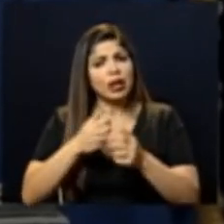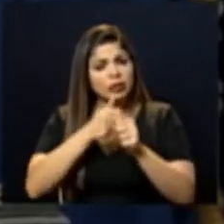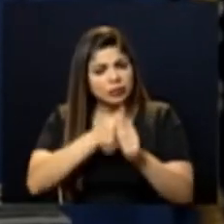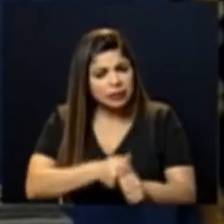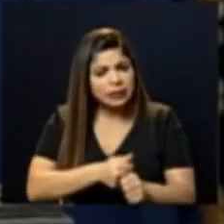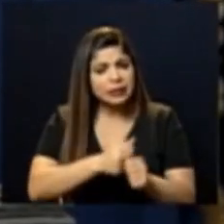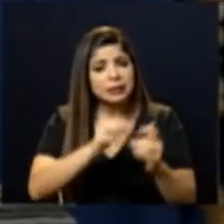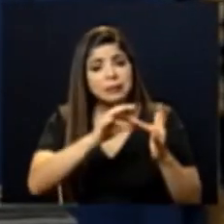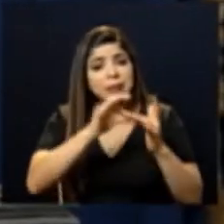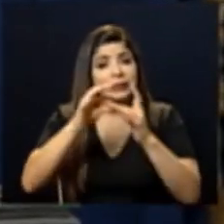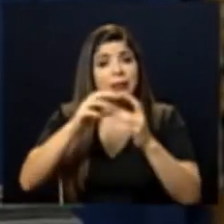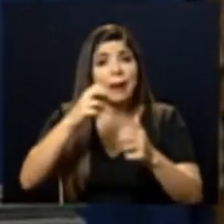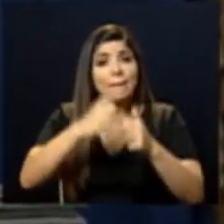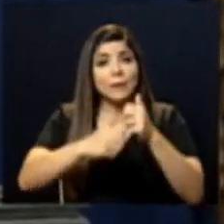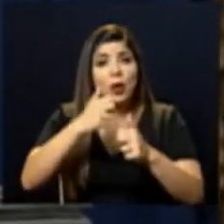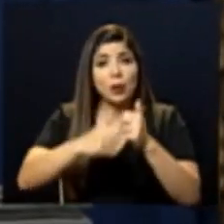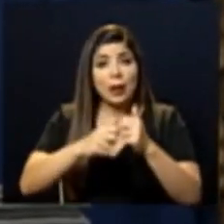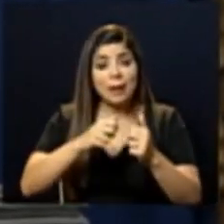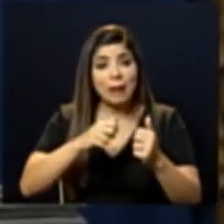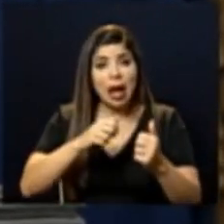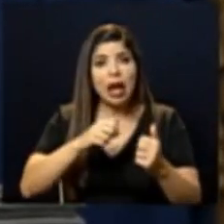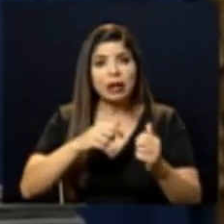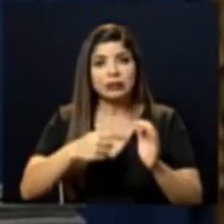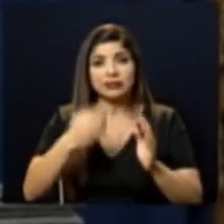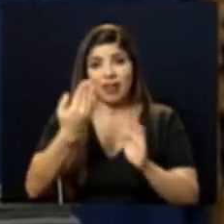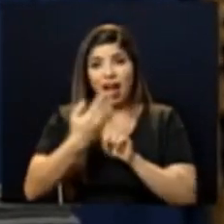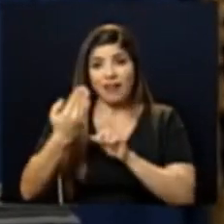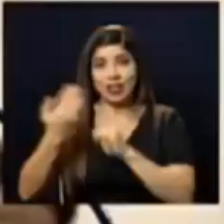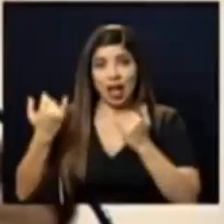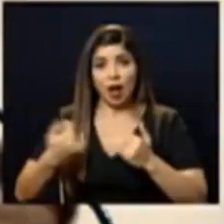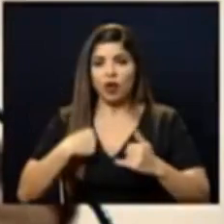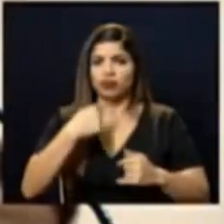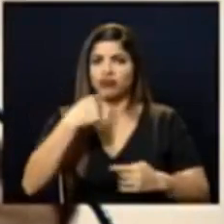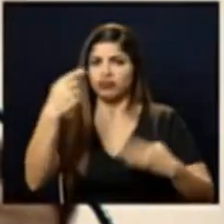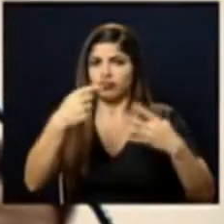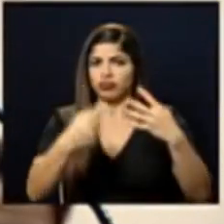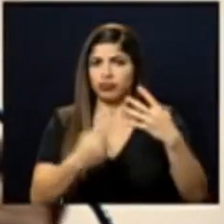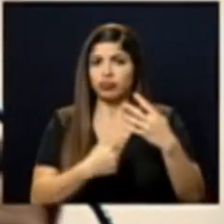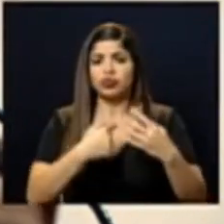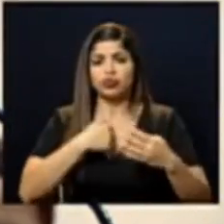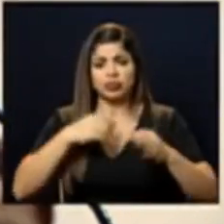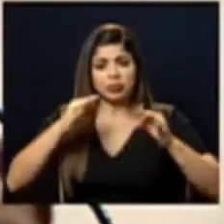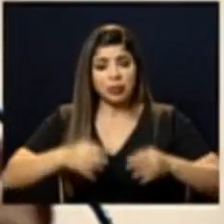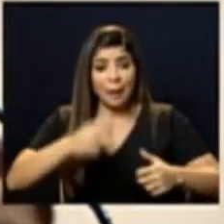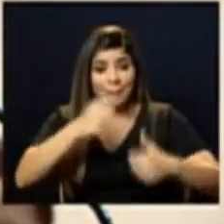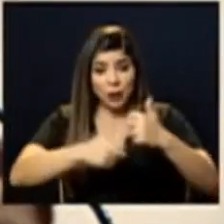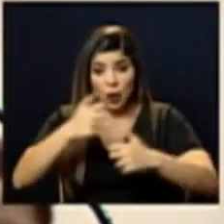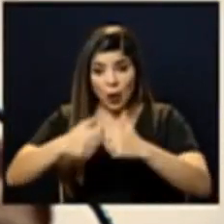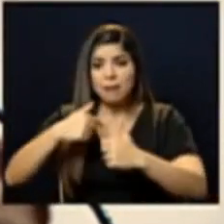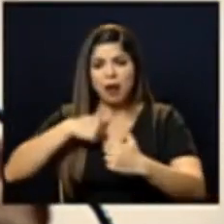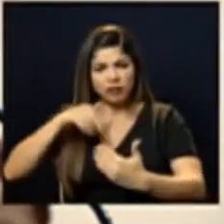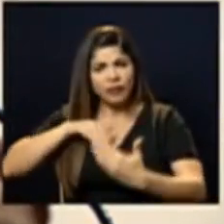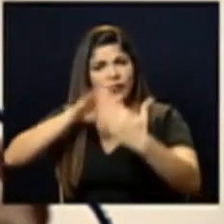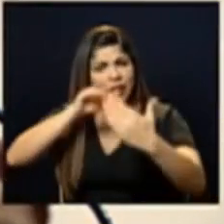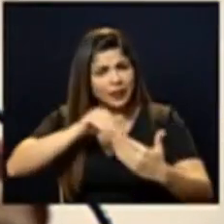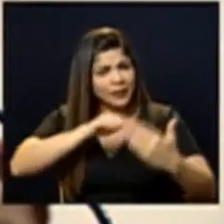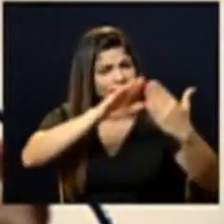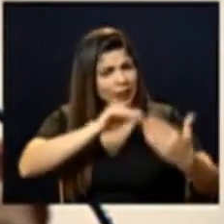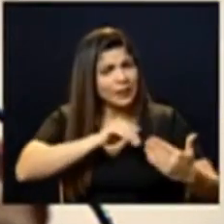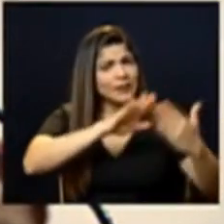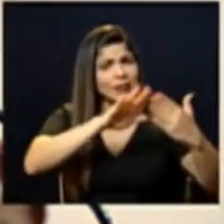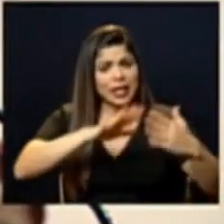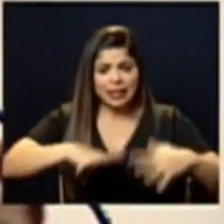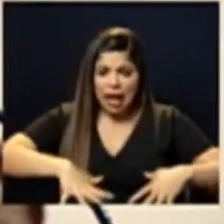principales problemas que nos afectan. Mi determinación ha sido abordar los problemas de frente, asumiendo